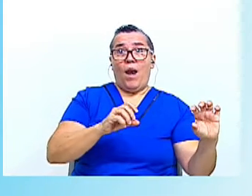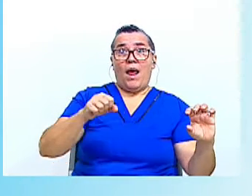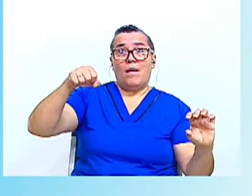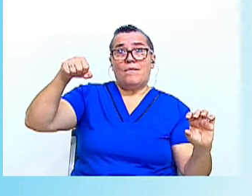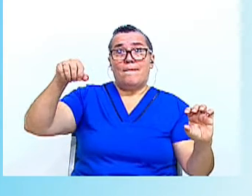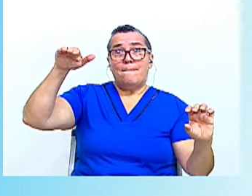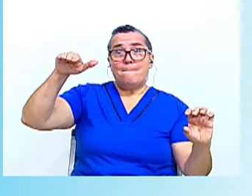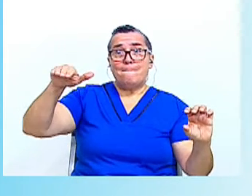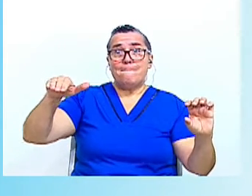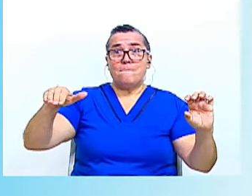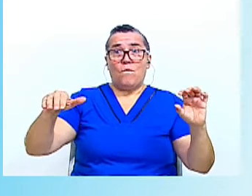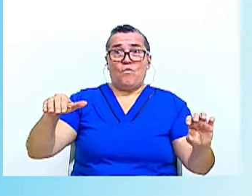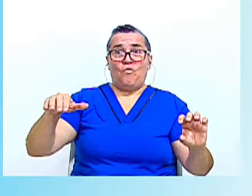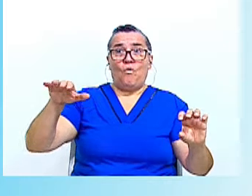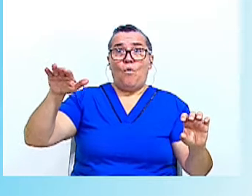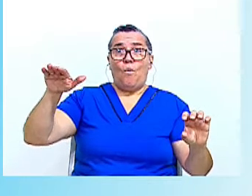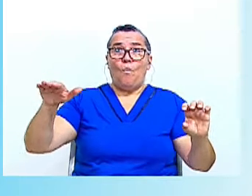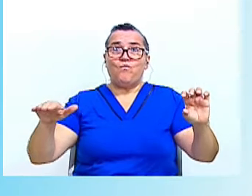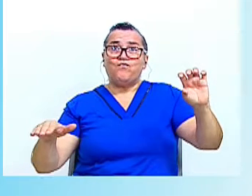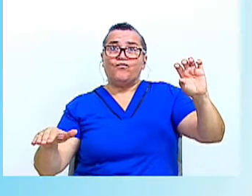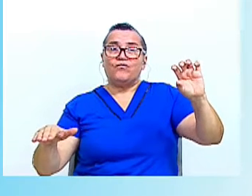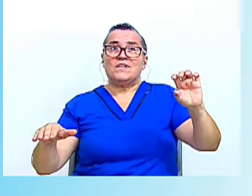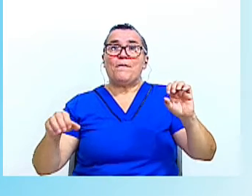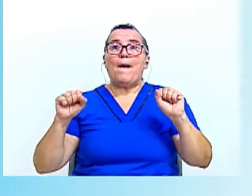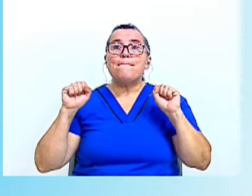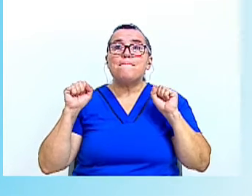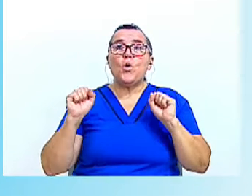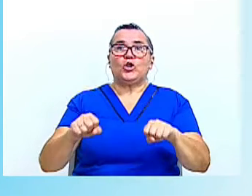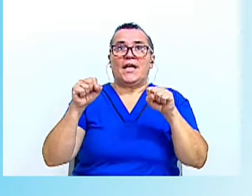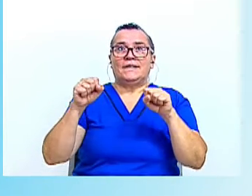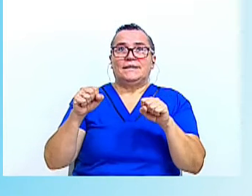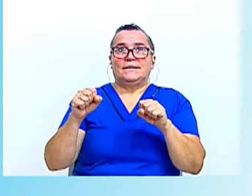va a denominar fuerza de potencia.